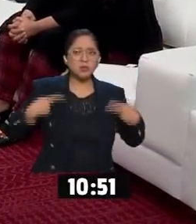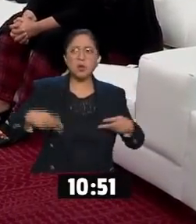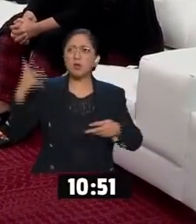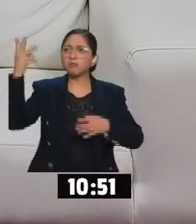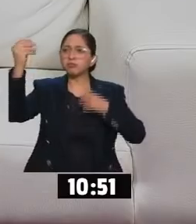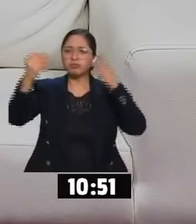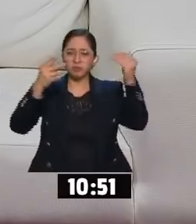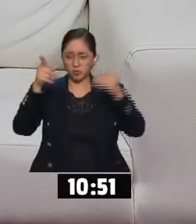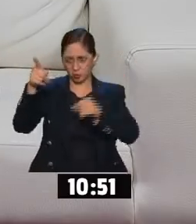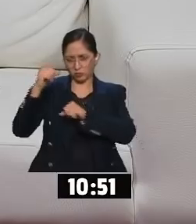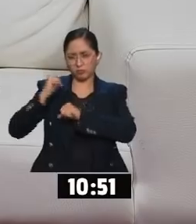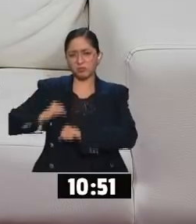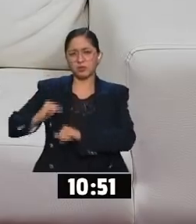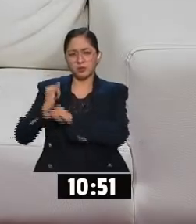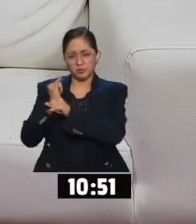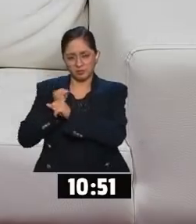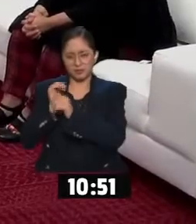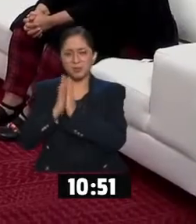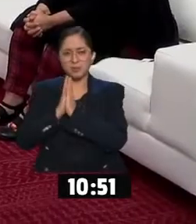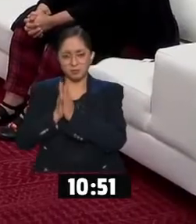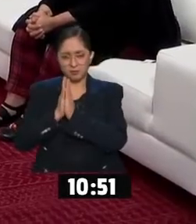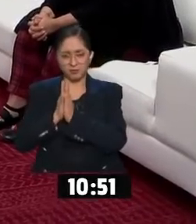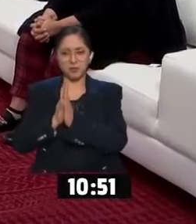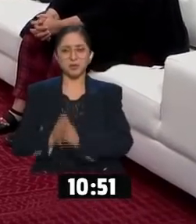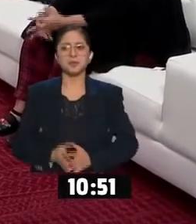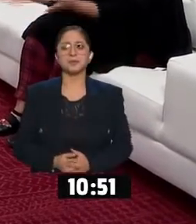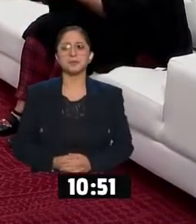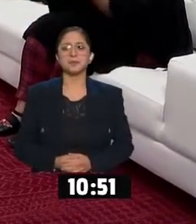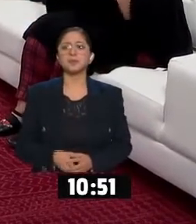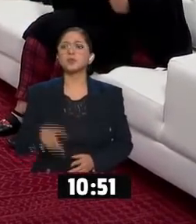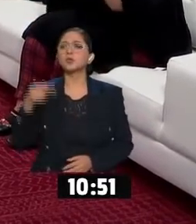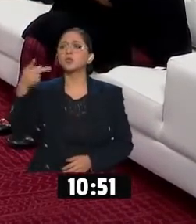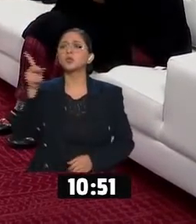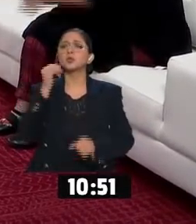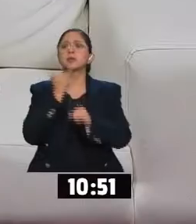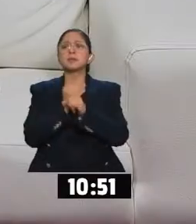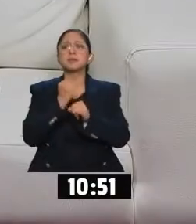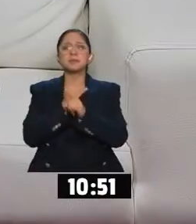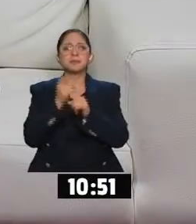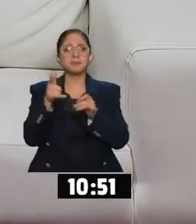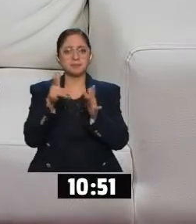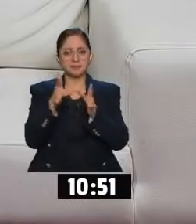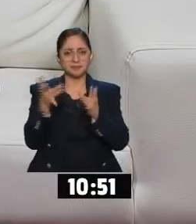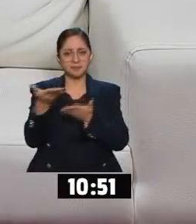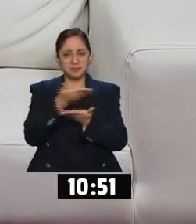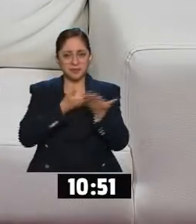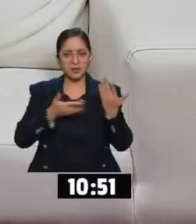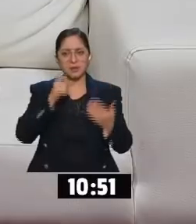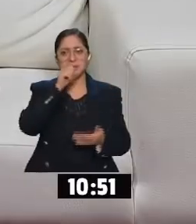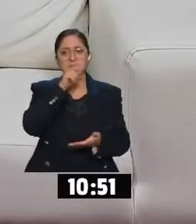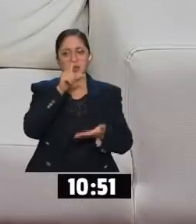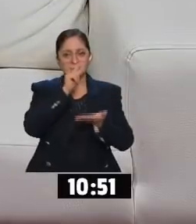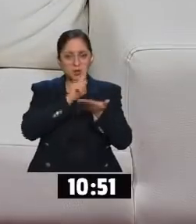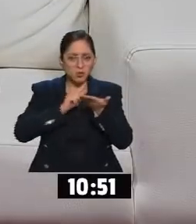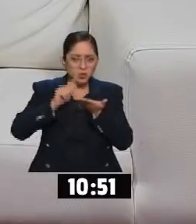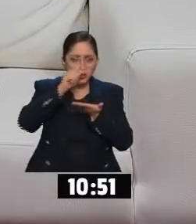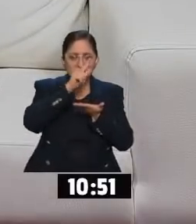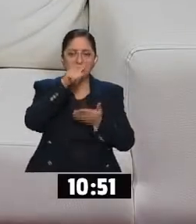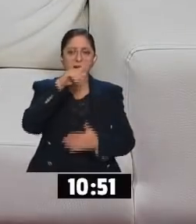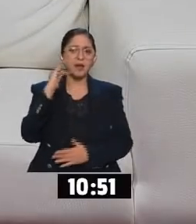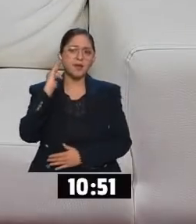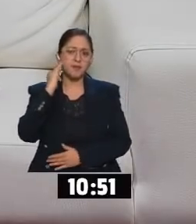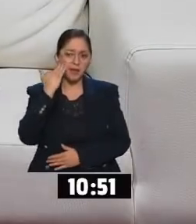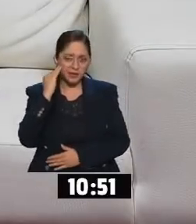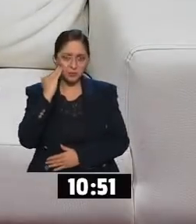encargamos. Gracias. Vamos con algo grato, señora. Tus redes. Farah Nayeli en Twitter, Leyas Witch en